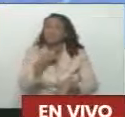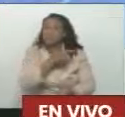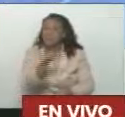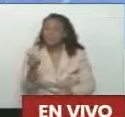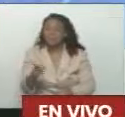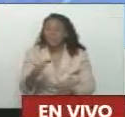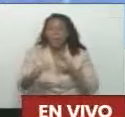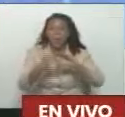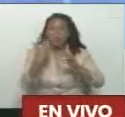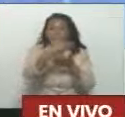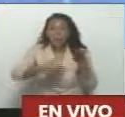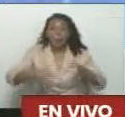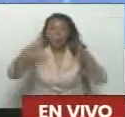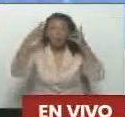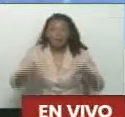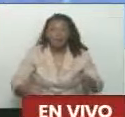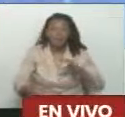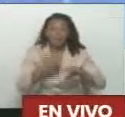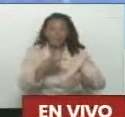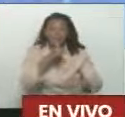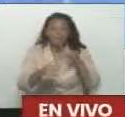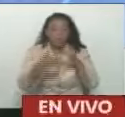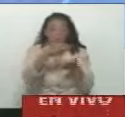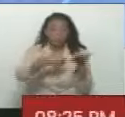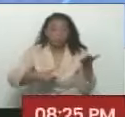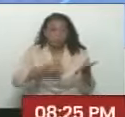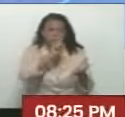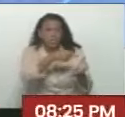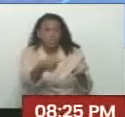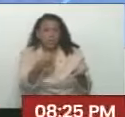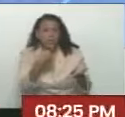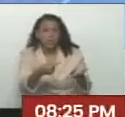Me llegó extraoficial. ¿La digo, Silvia?